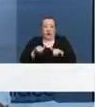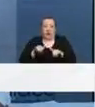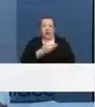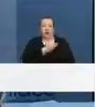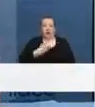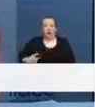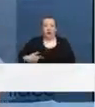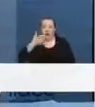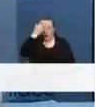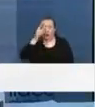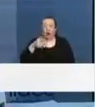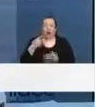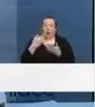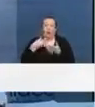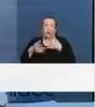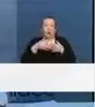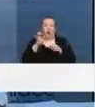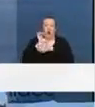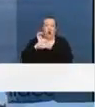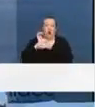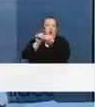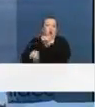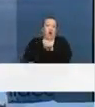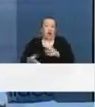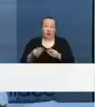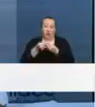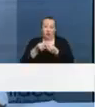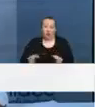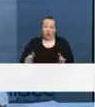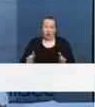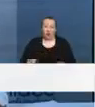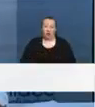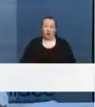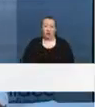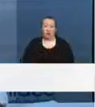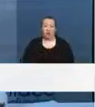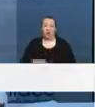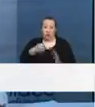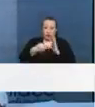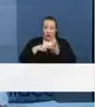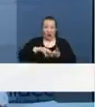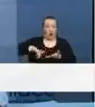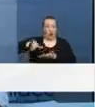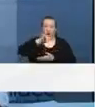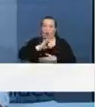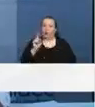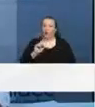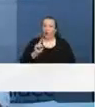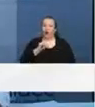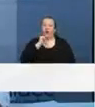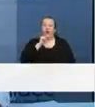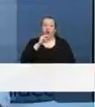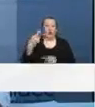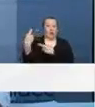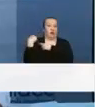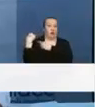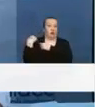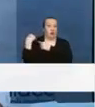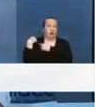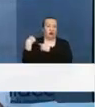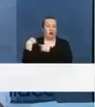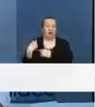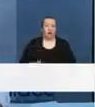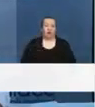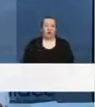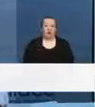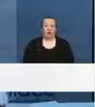pedazos es el demócrata que estamos es una democracia de ser irresponsable y si quieren vamos a ver algunos